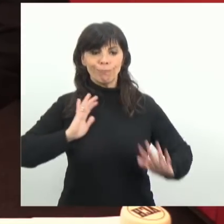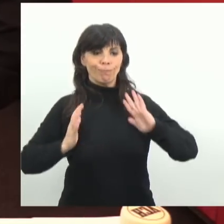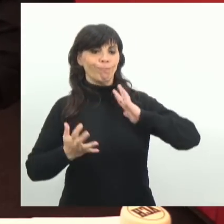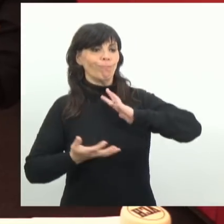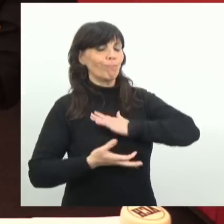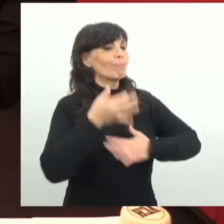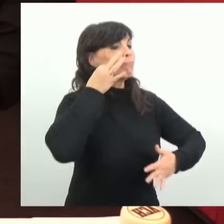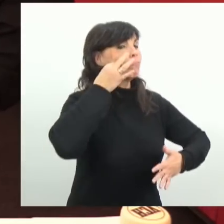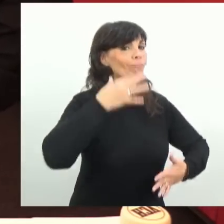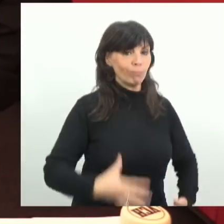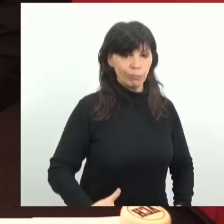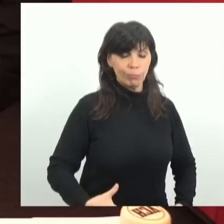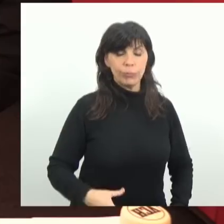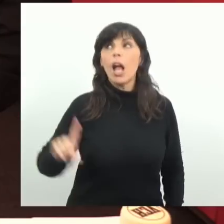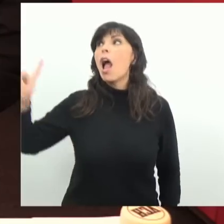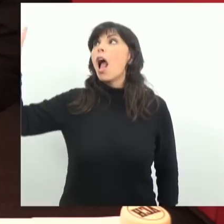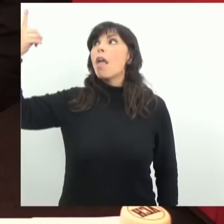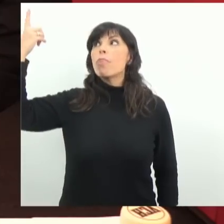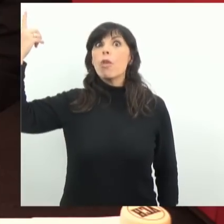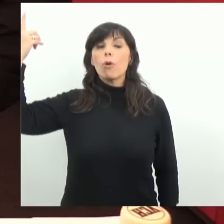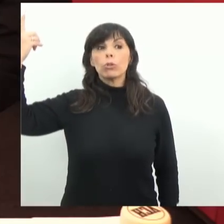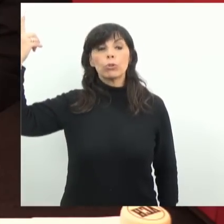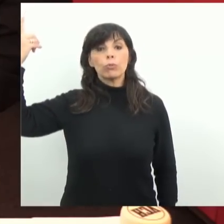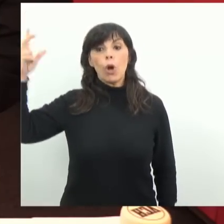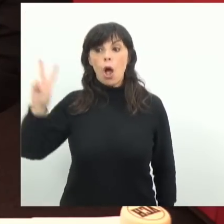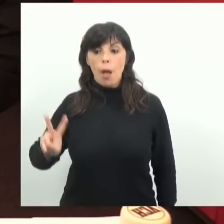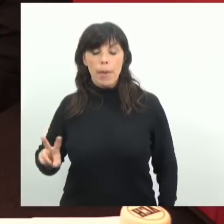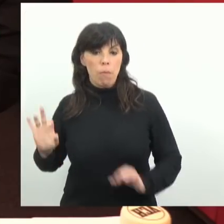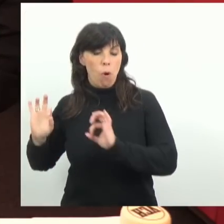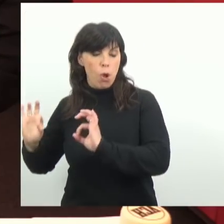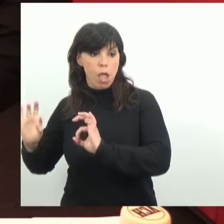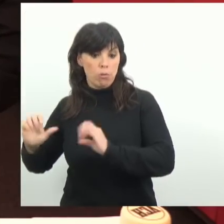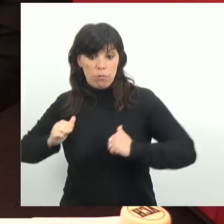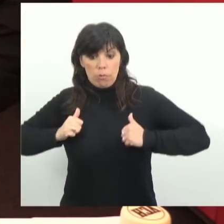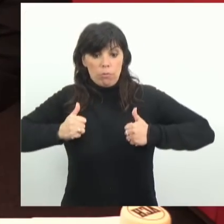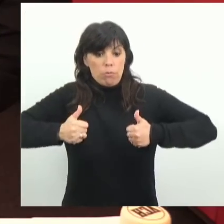Y el Verbo era Dios. Este era en el principio